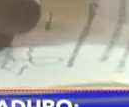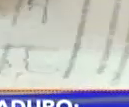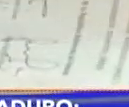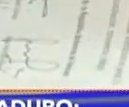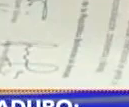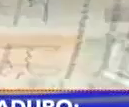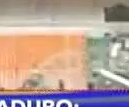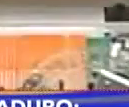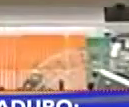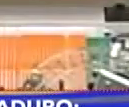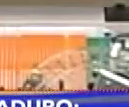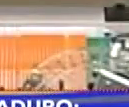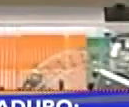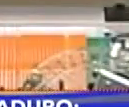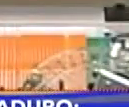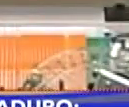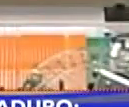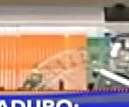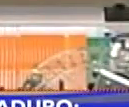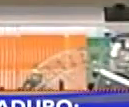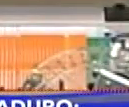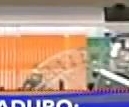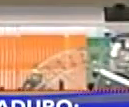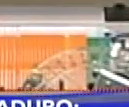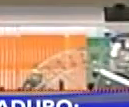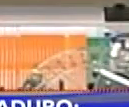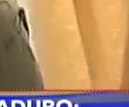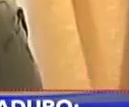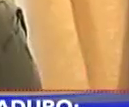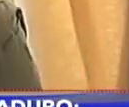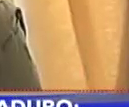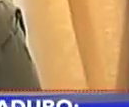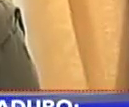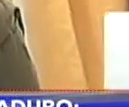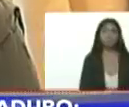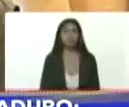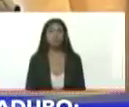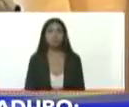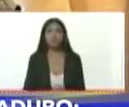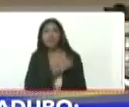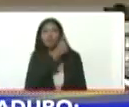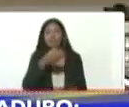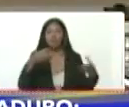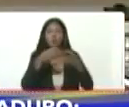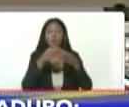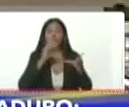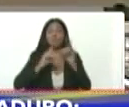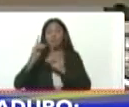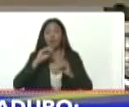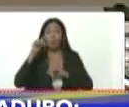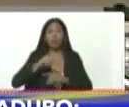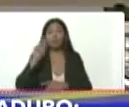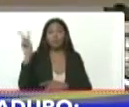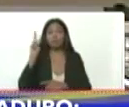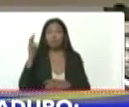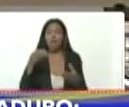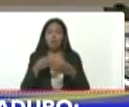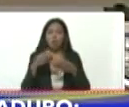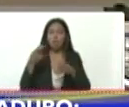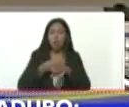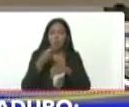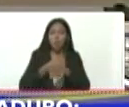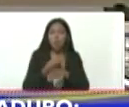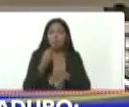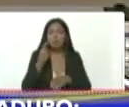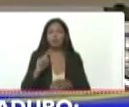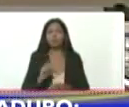Rodríguez, jefe de la Comisión de Diálogo de Venezuela y del gobierno bolivariano. En esa comisión de